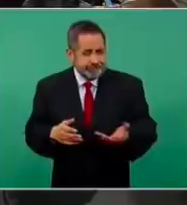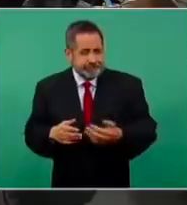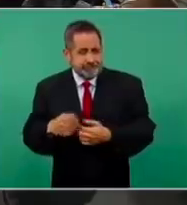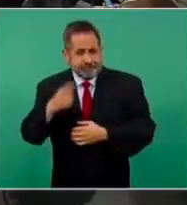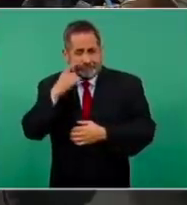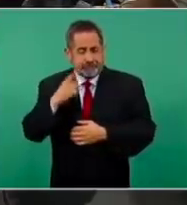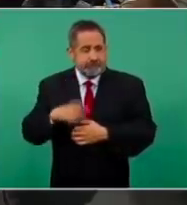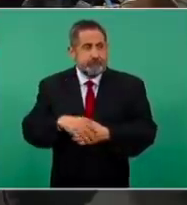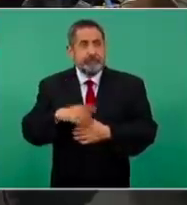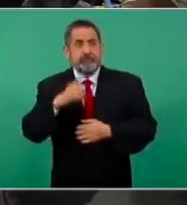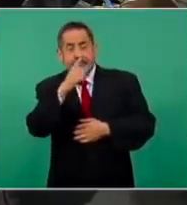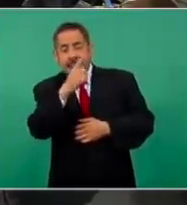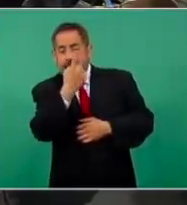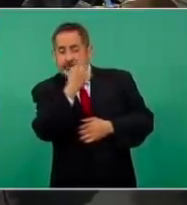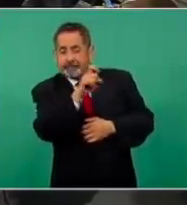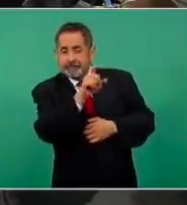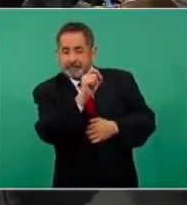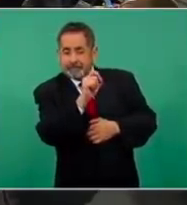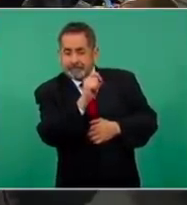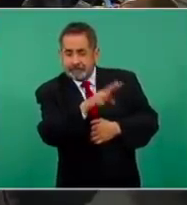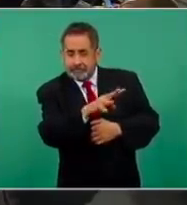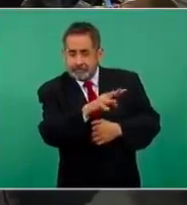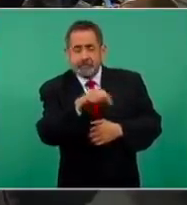a 6,